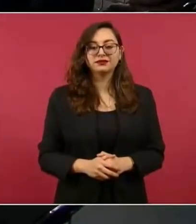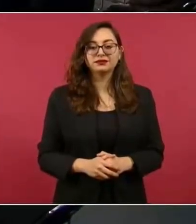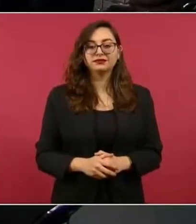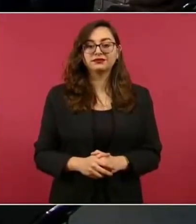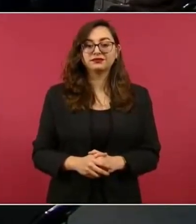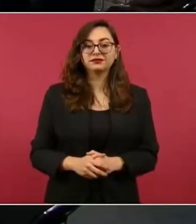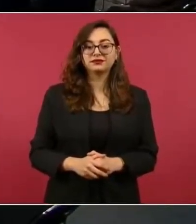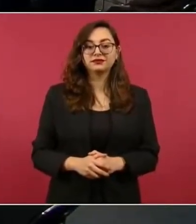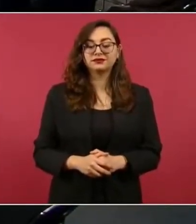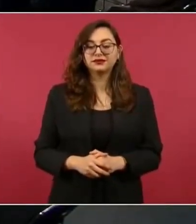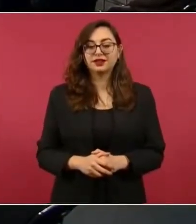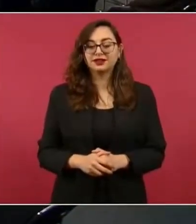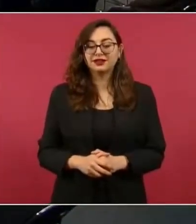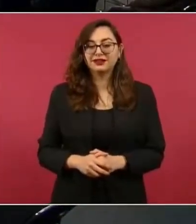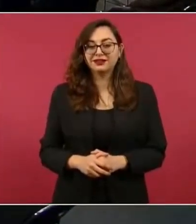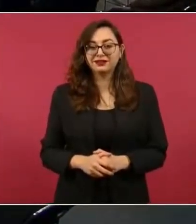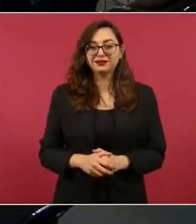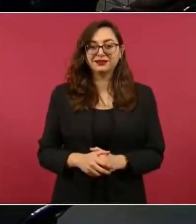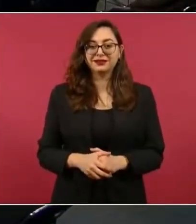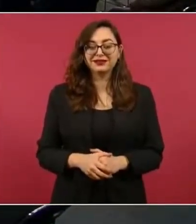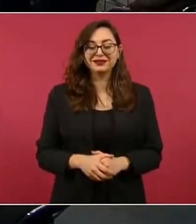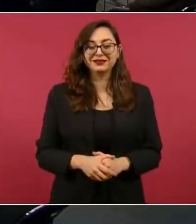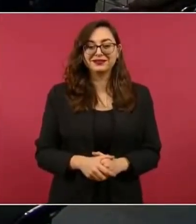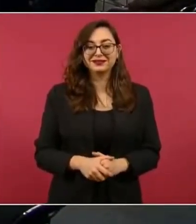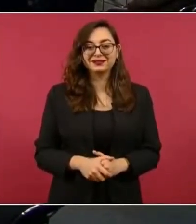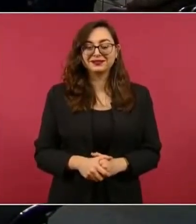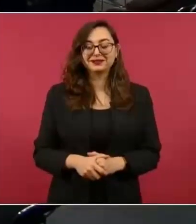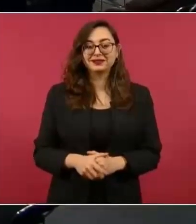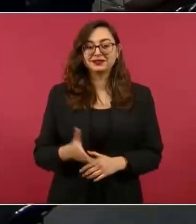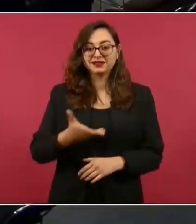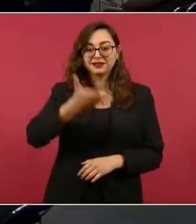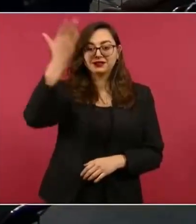Ya les platiqué una vez que